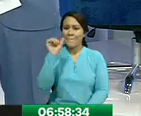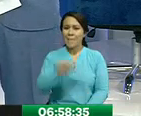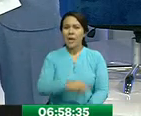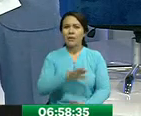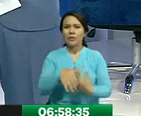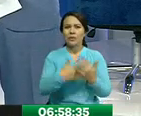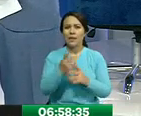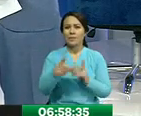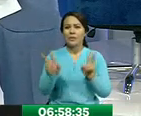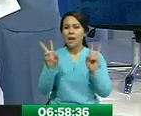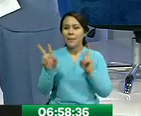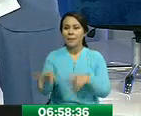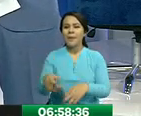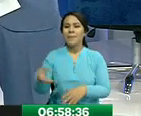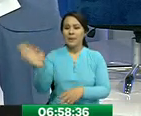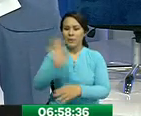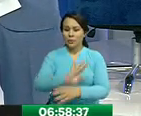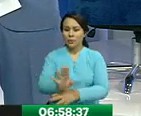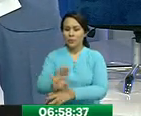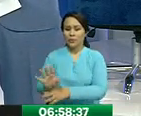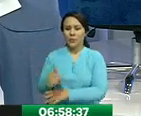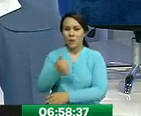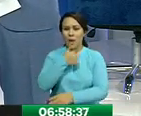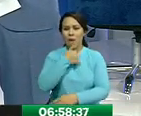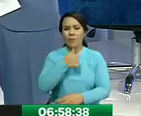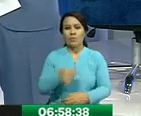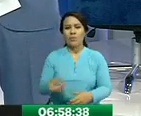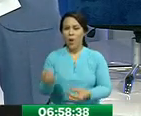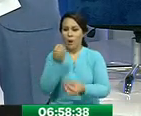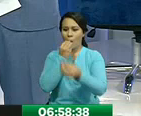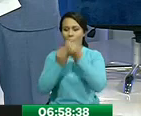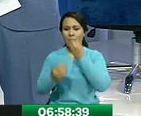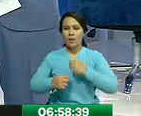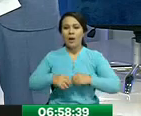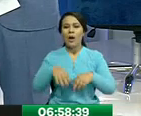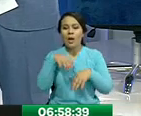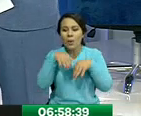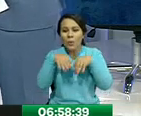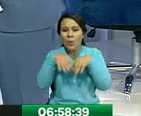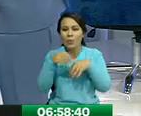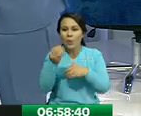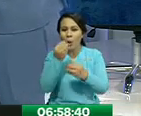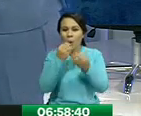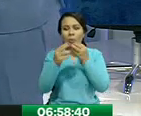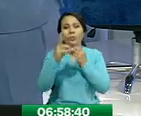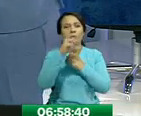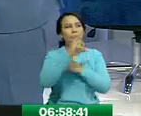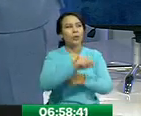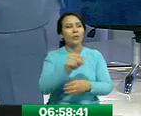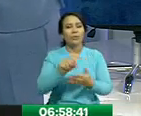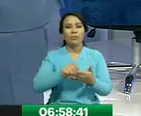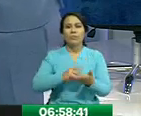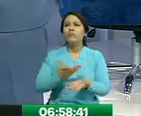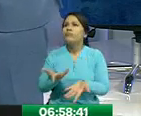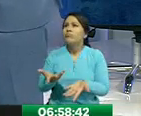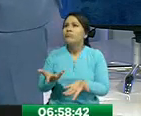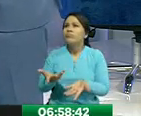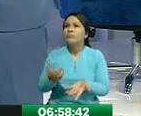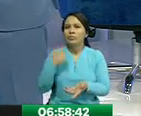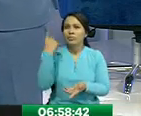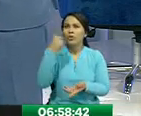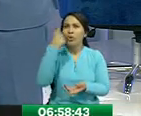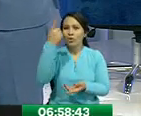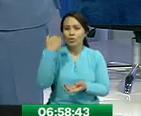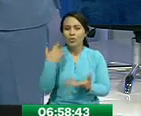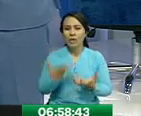vaya, bárbaro. Vaya, mijita, riegue las plantas y dele de comer a Arnolillo, que está llorando, mi niño también. ¿Cómo que no? O sea, que solamente usted